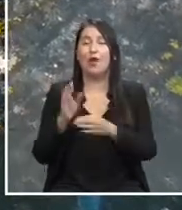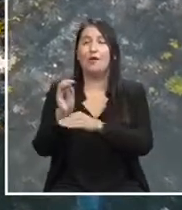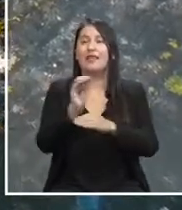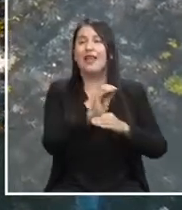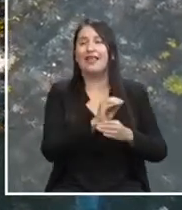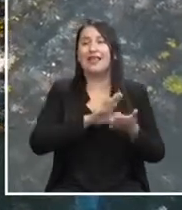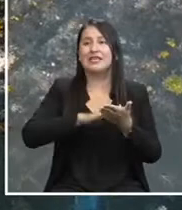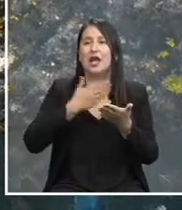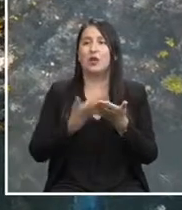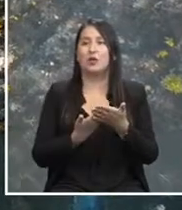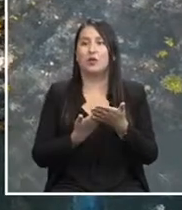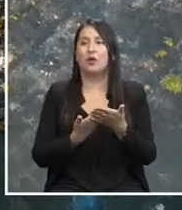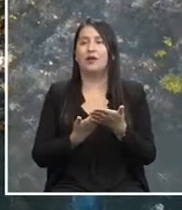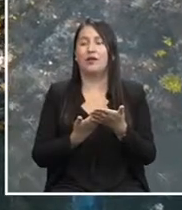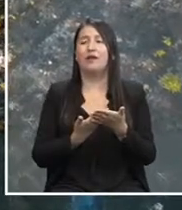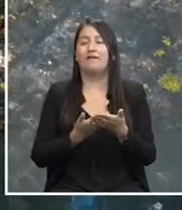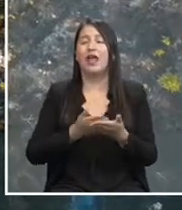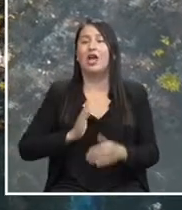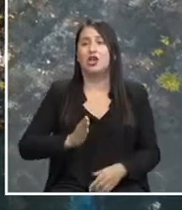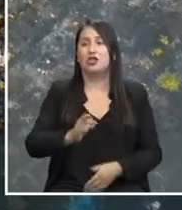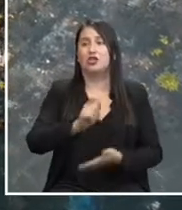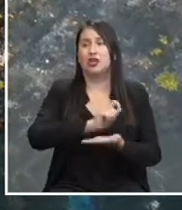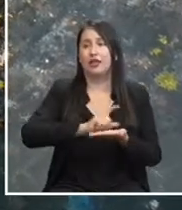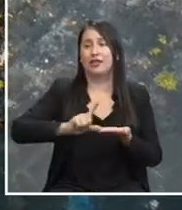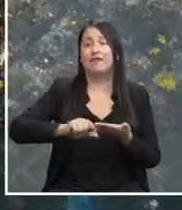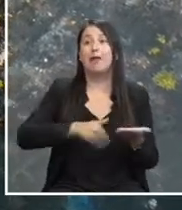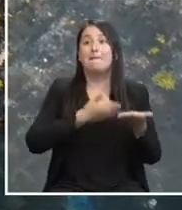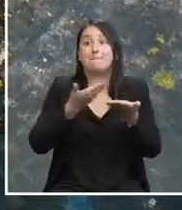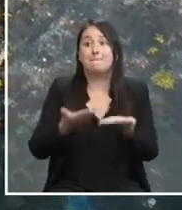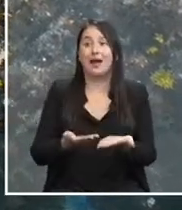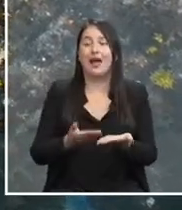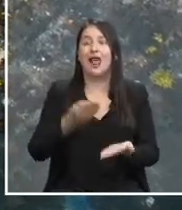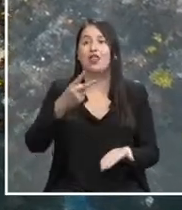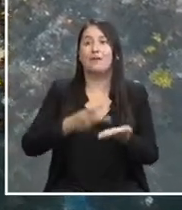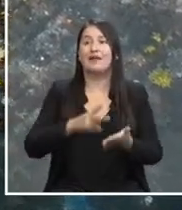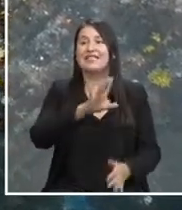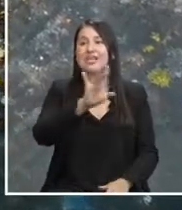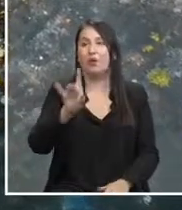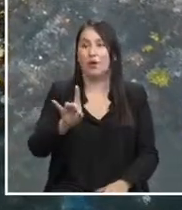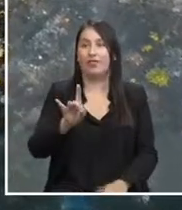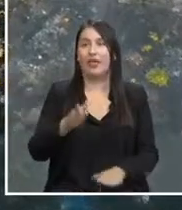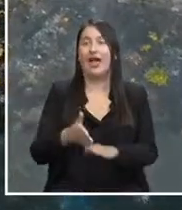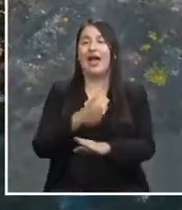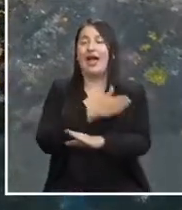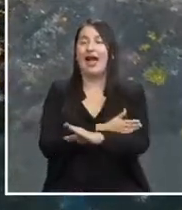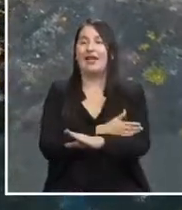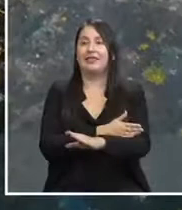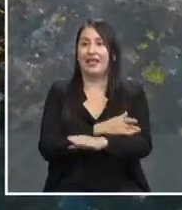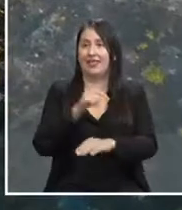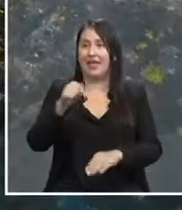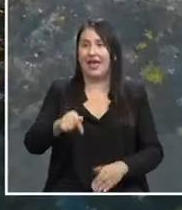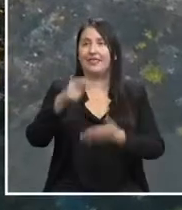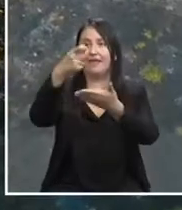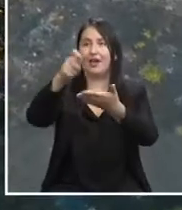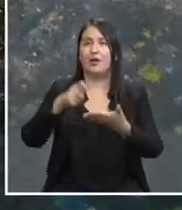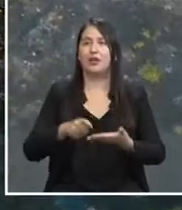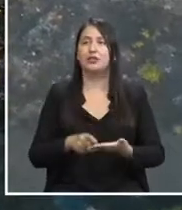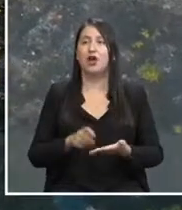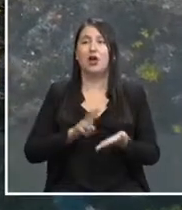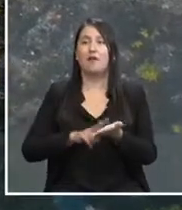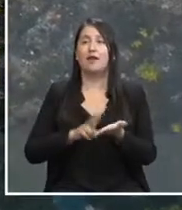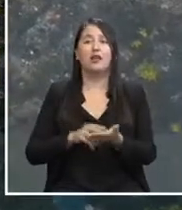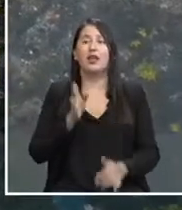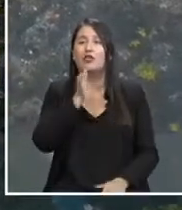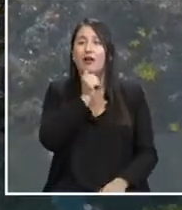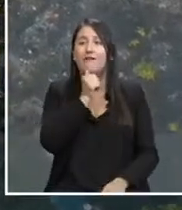saludable y sostenible para 2050. Antes de esta evaluación, realmente no teníamos objetivos científicos sobre